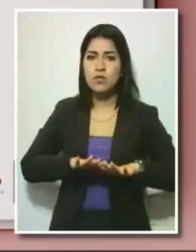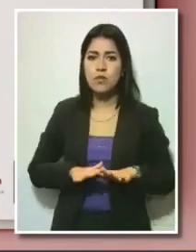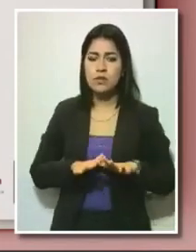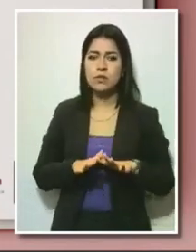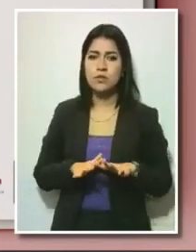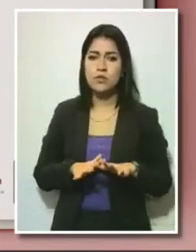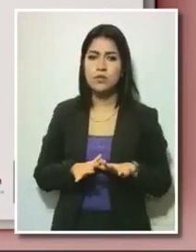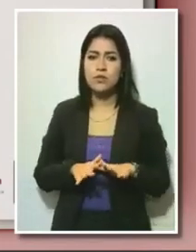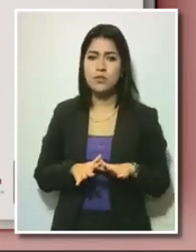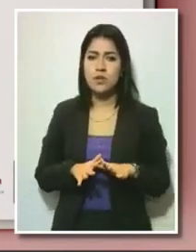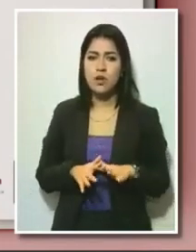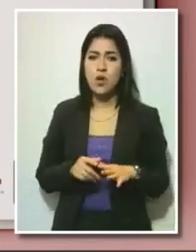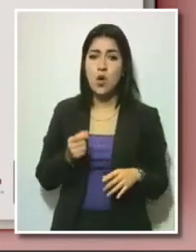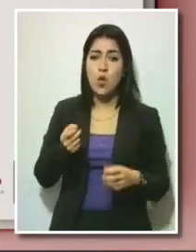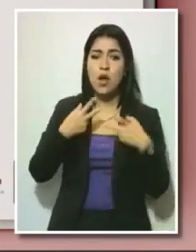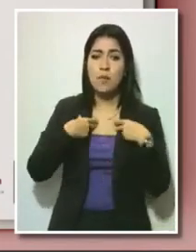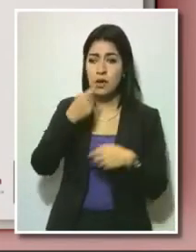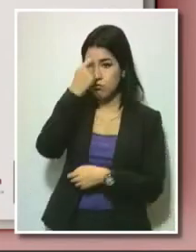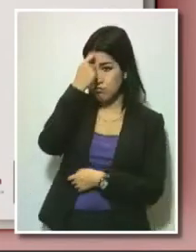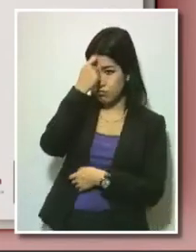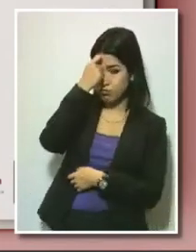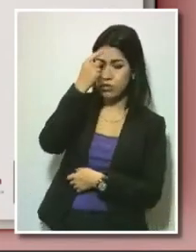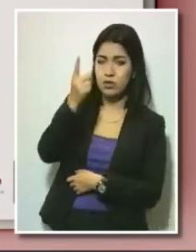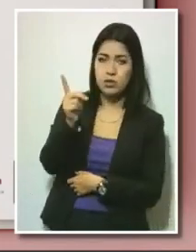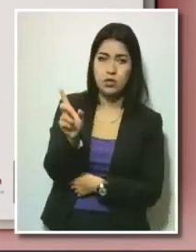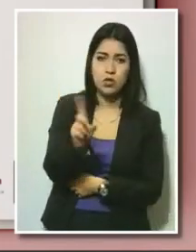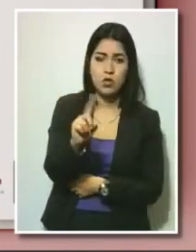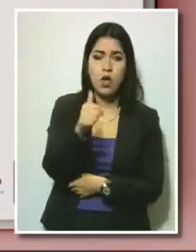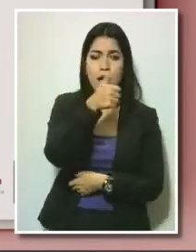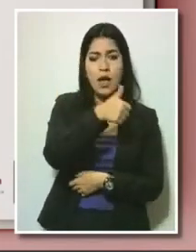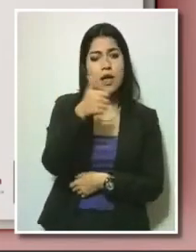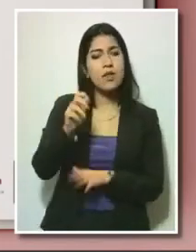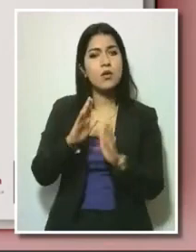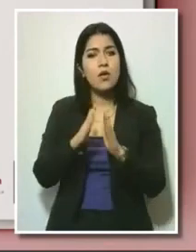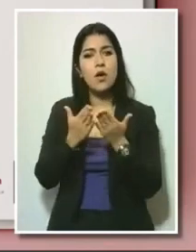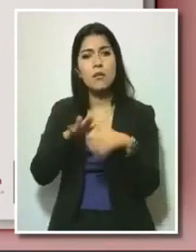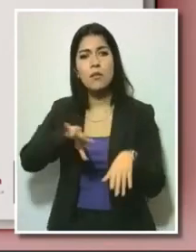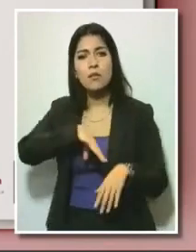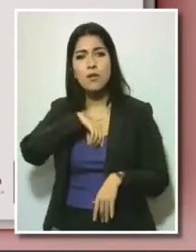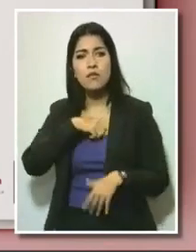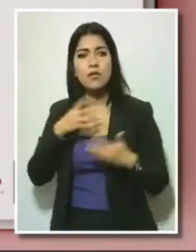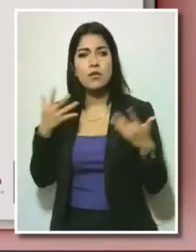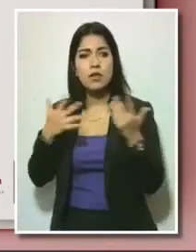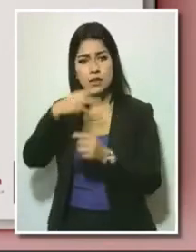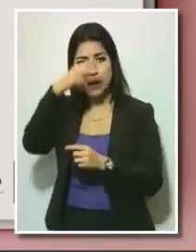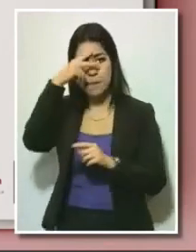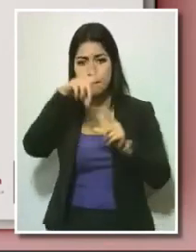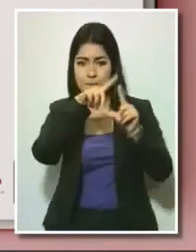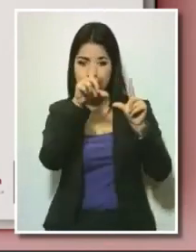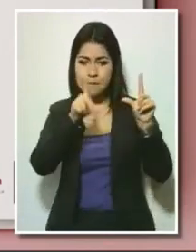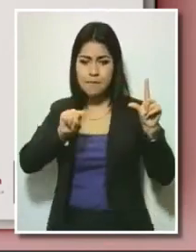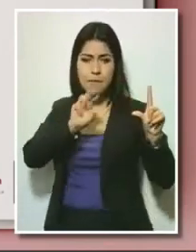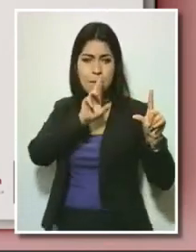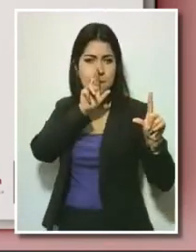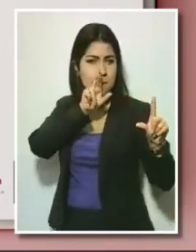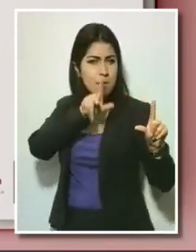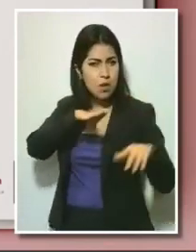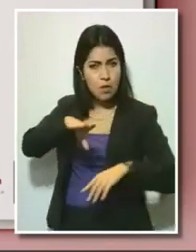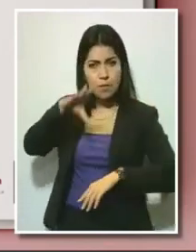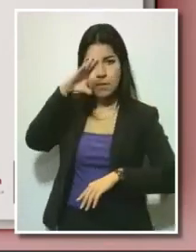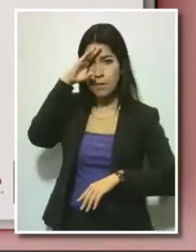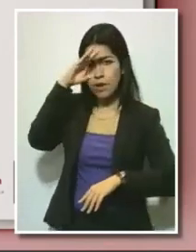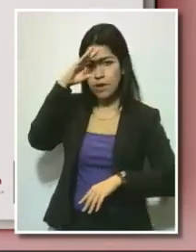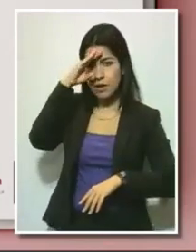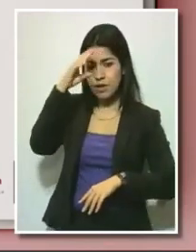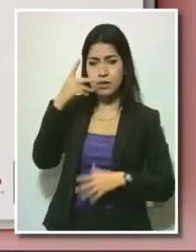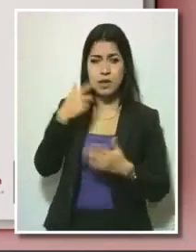No hay un solo autor. Cada libro es un esfuerzo por hacer de un país que piensa en individualismo y en empresas que hay